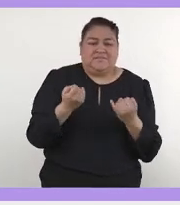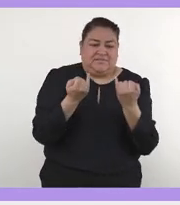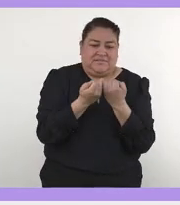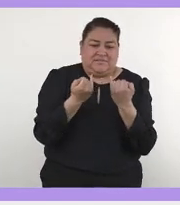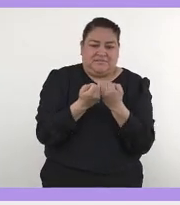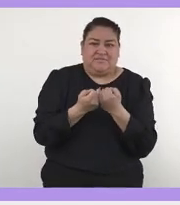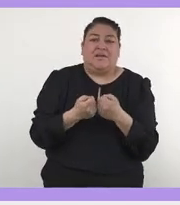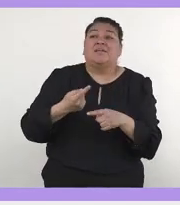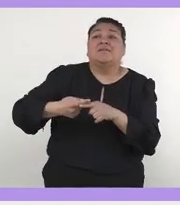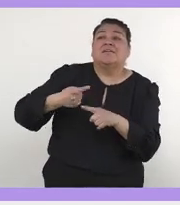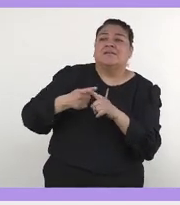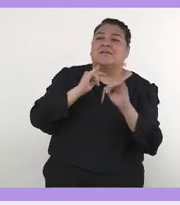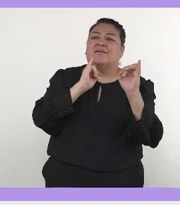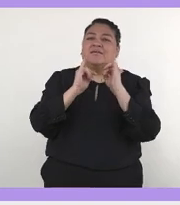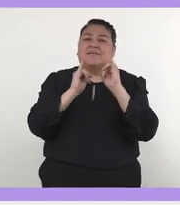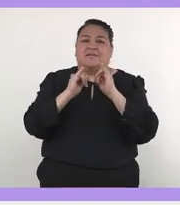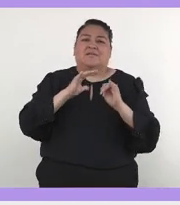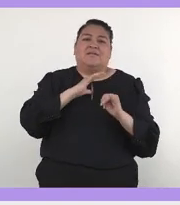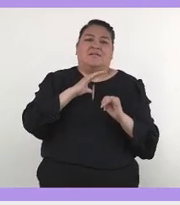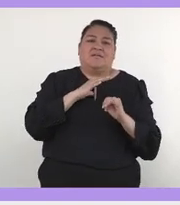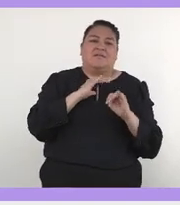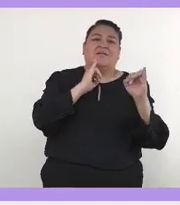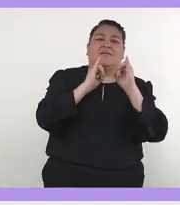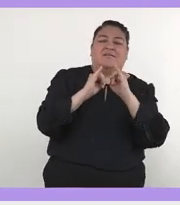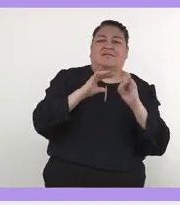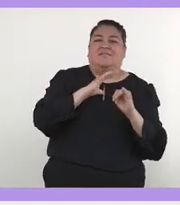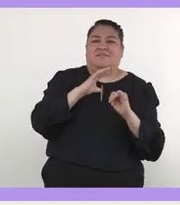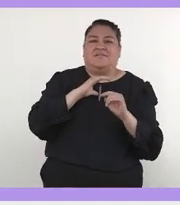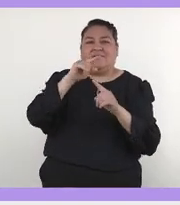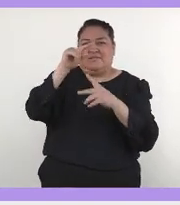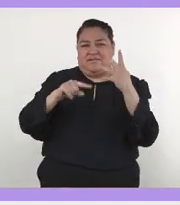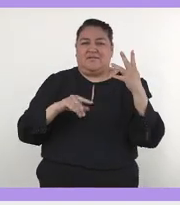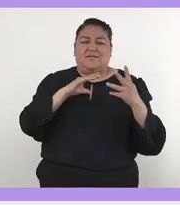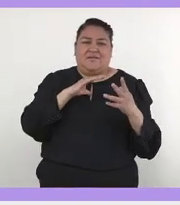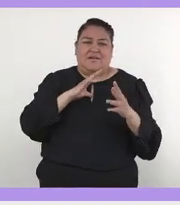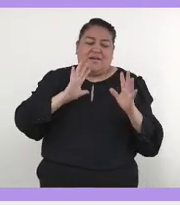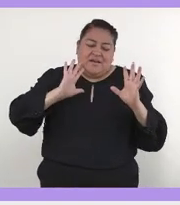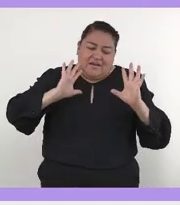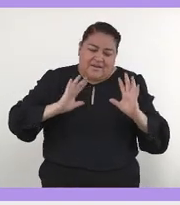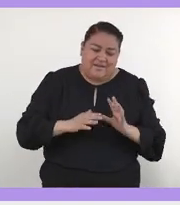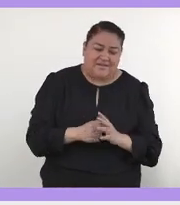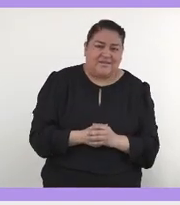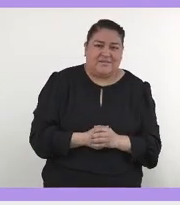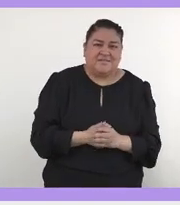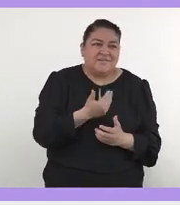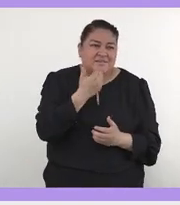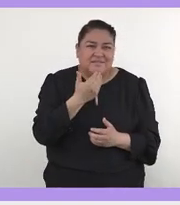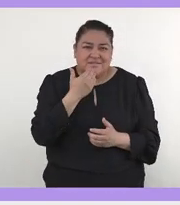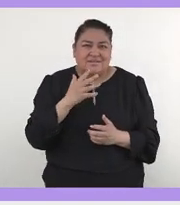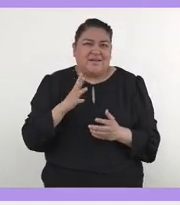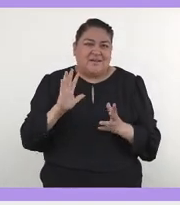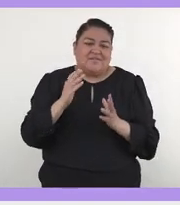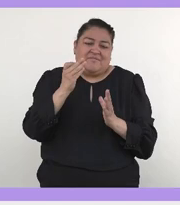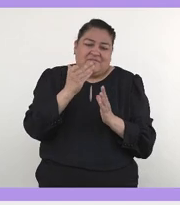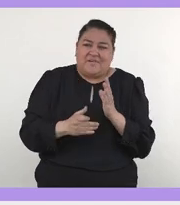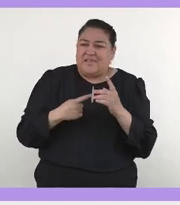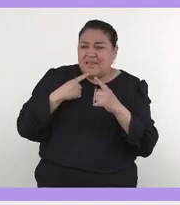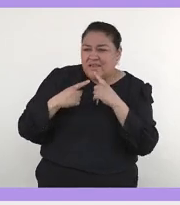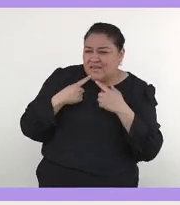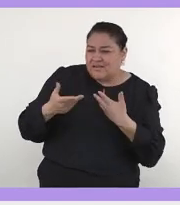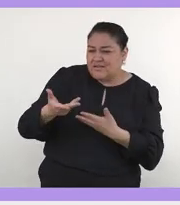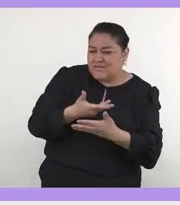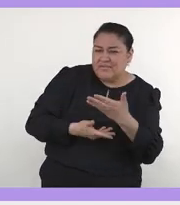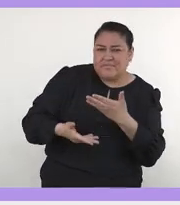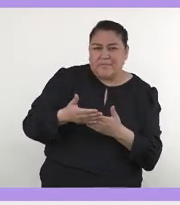hay que ver quiénes son También tienen su academia Pues digamos no O sea Ahí está su academia Pero está bien o sea ya Hay que crear como ciertos consensos